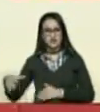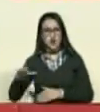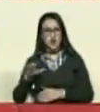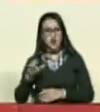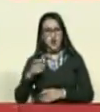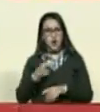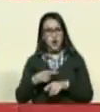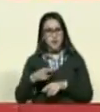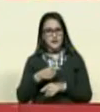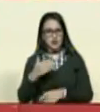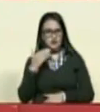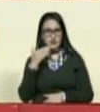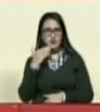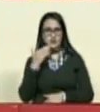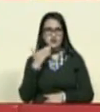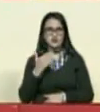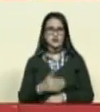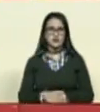Bush, de Trump,